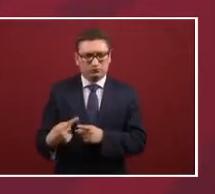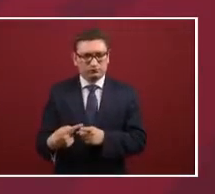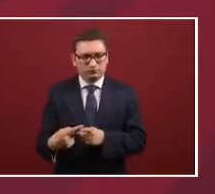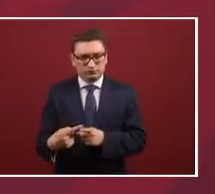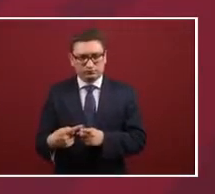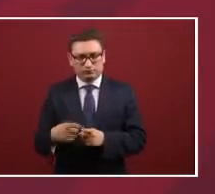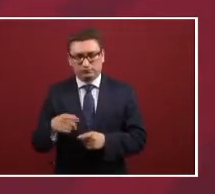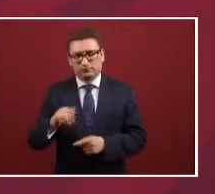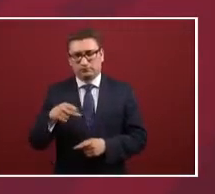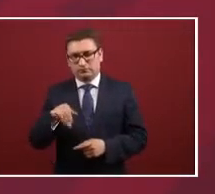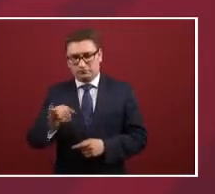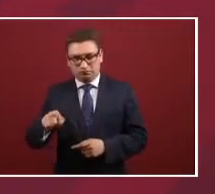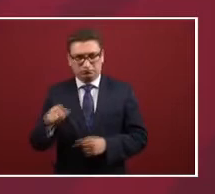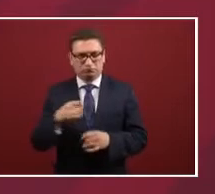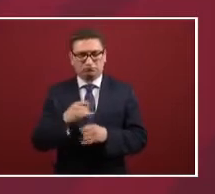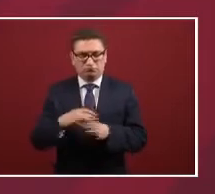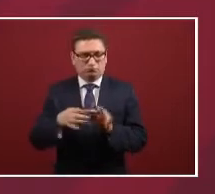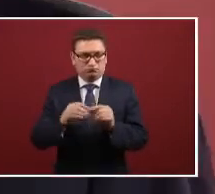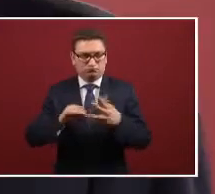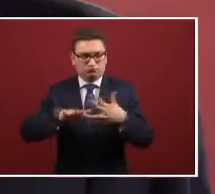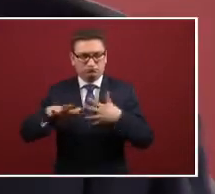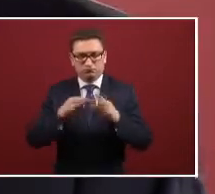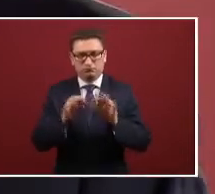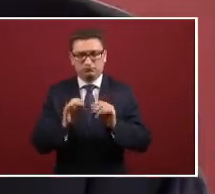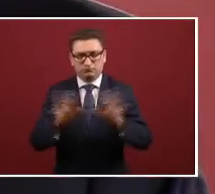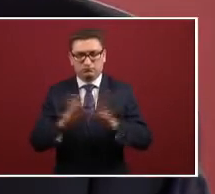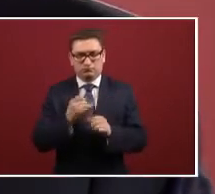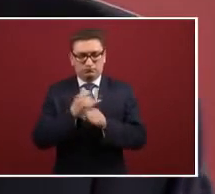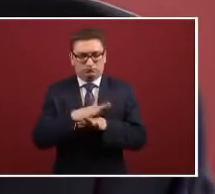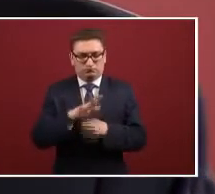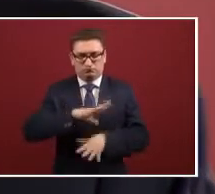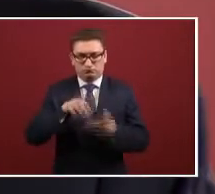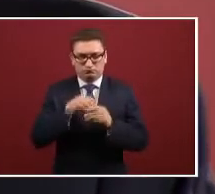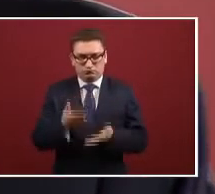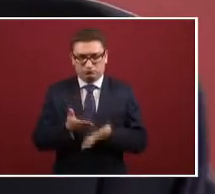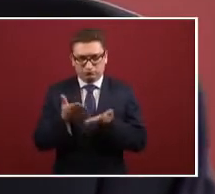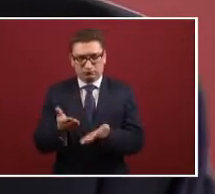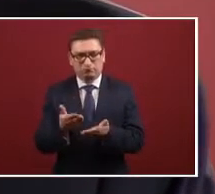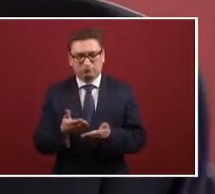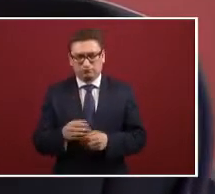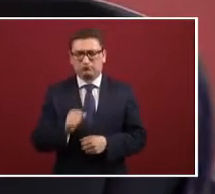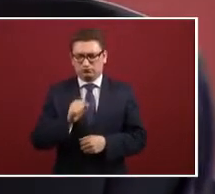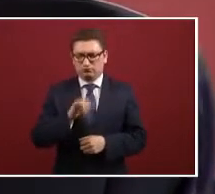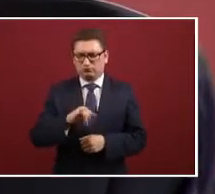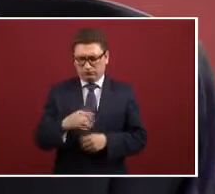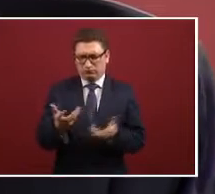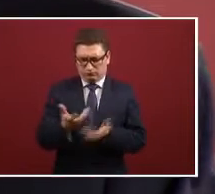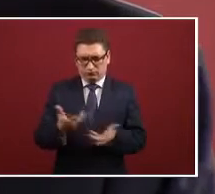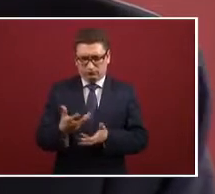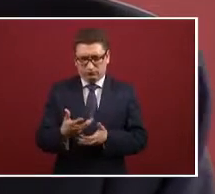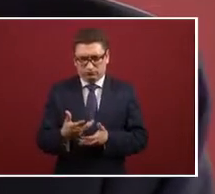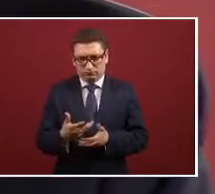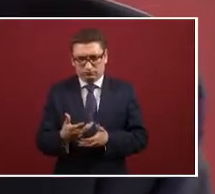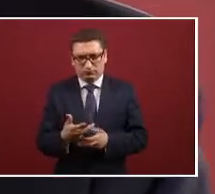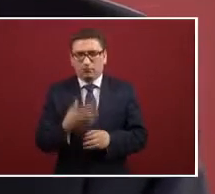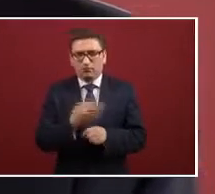transparencia el que se entregue la información se bases todavía no